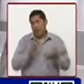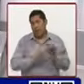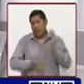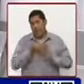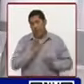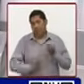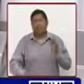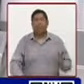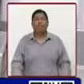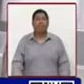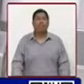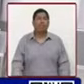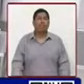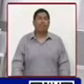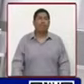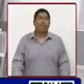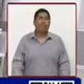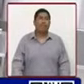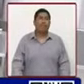fechas.